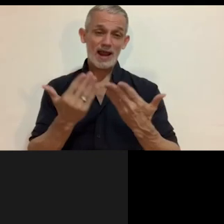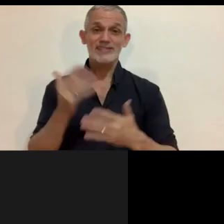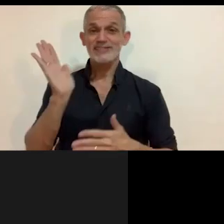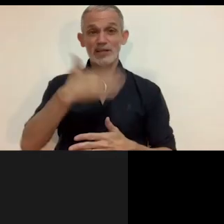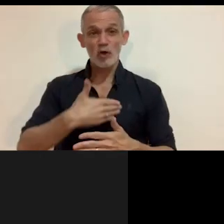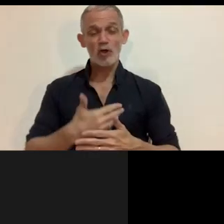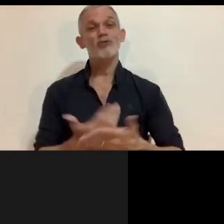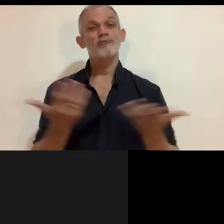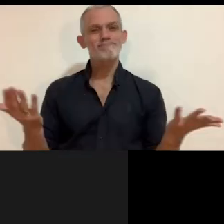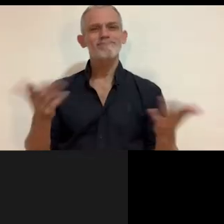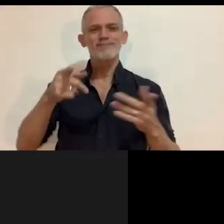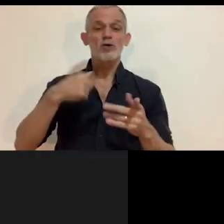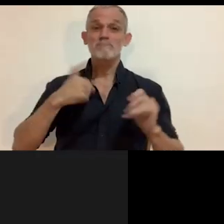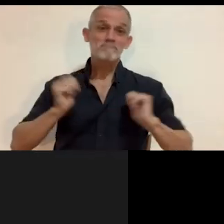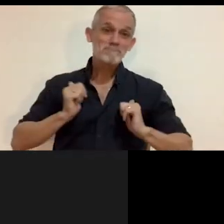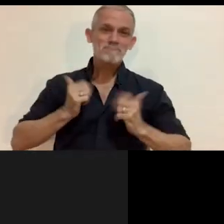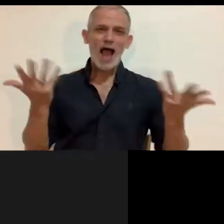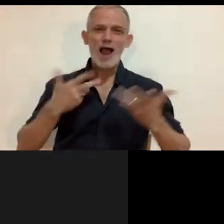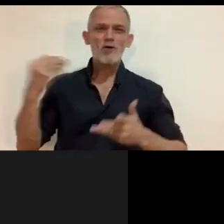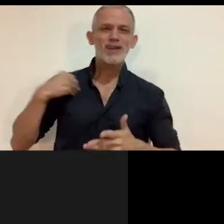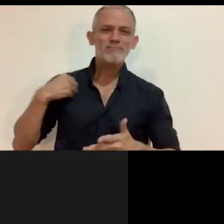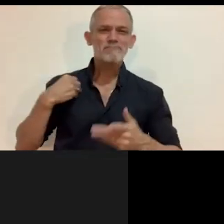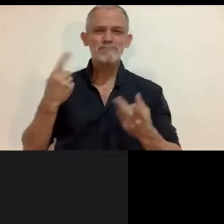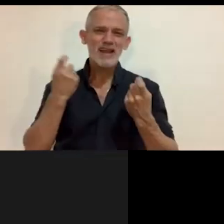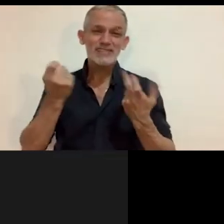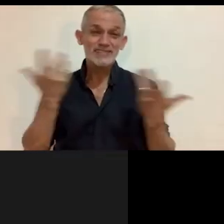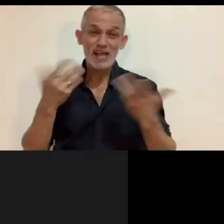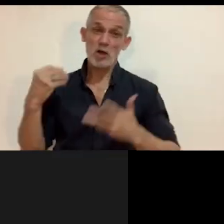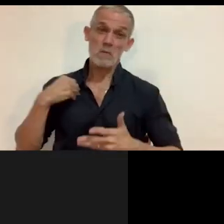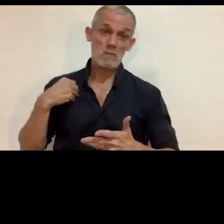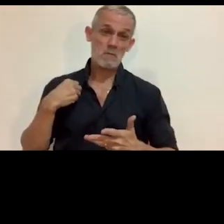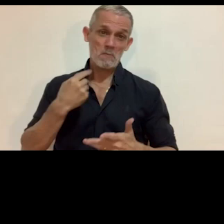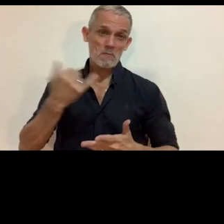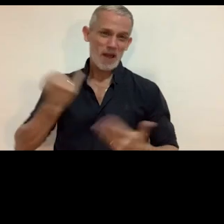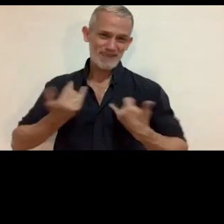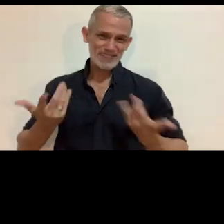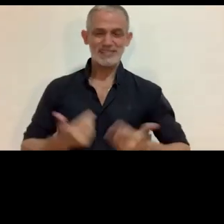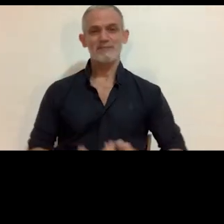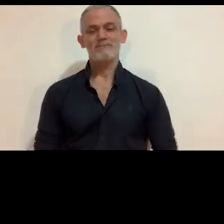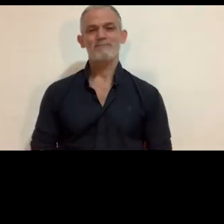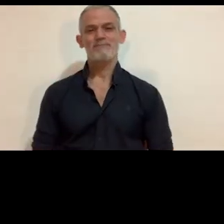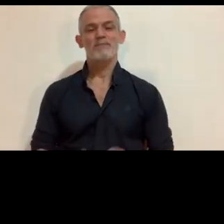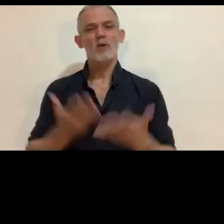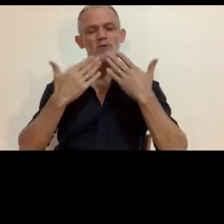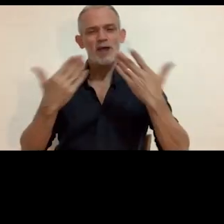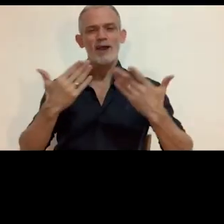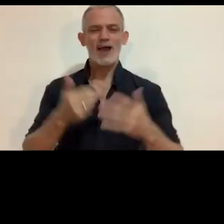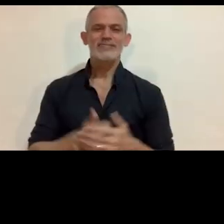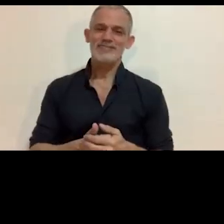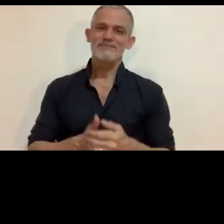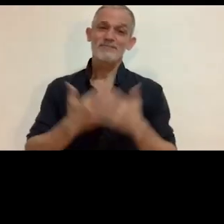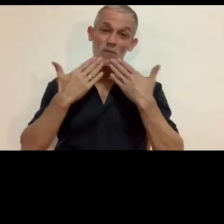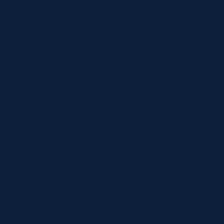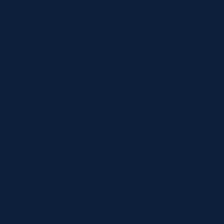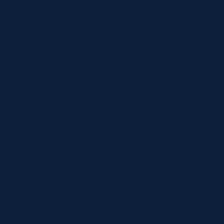disposición por cualquier cosa que necesiten. ¿Sí? Muchas gracias. Muchas gracias. Luján. Excelente,